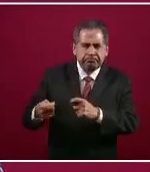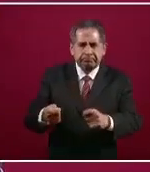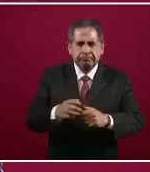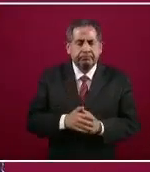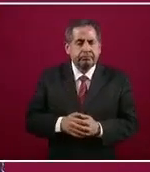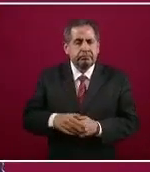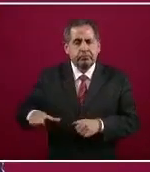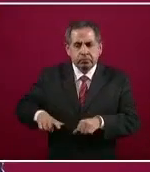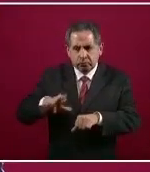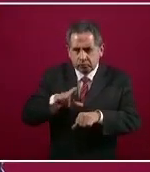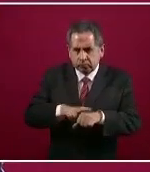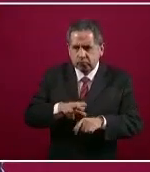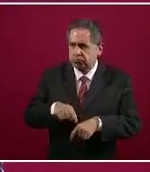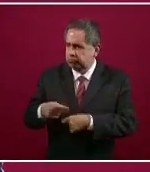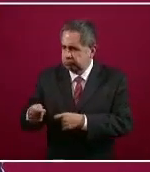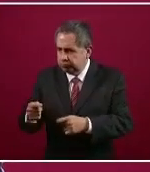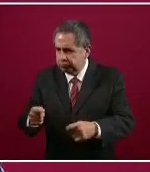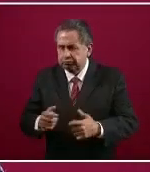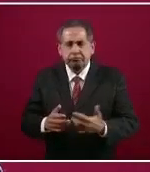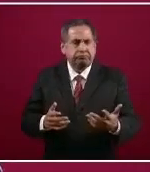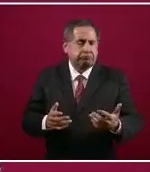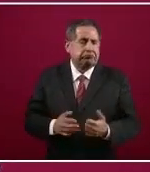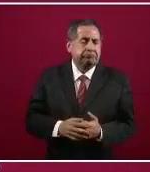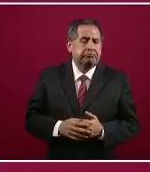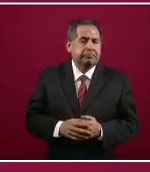con los gobernadores